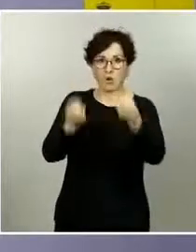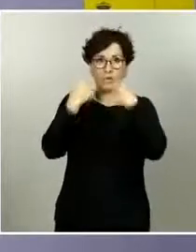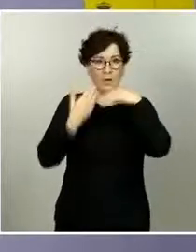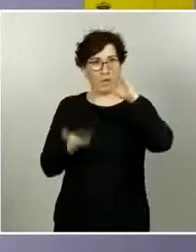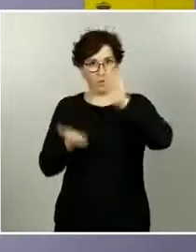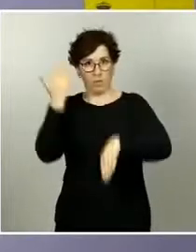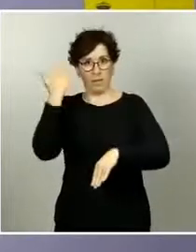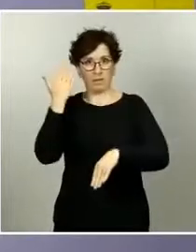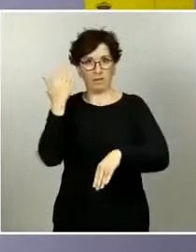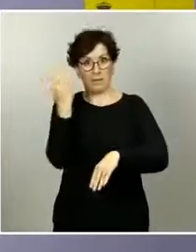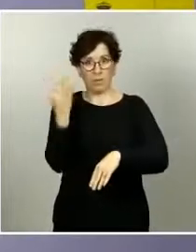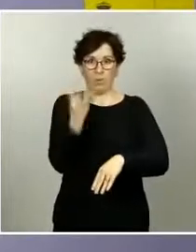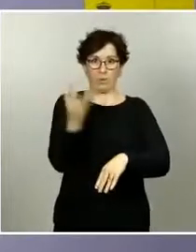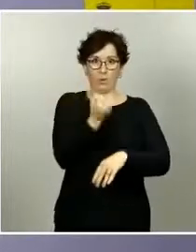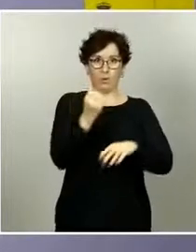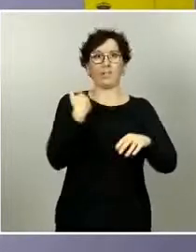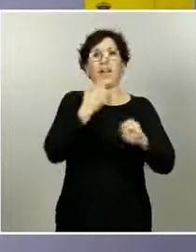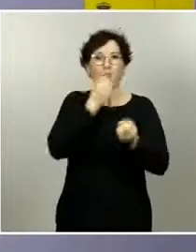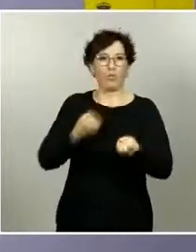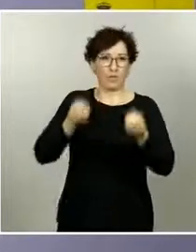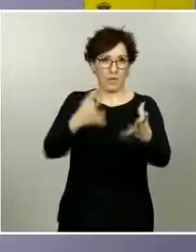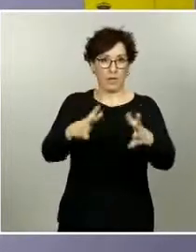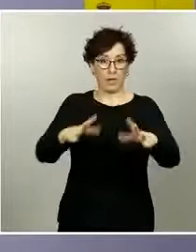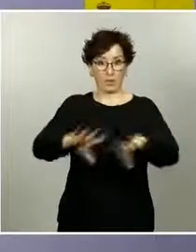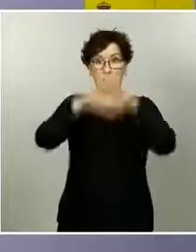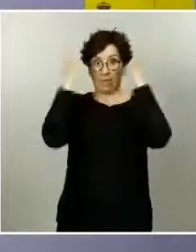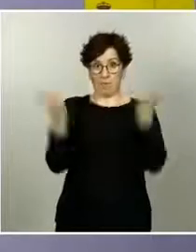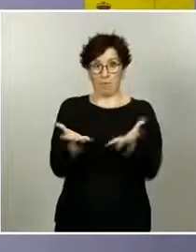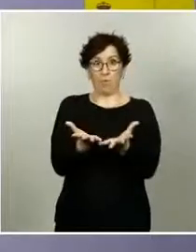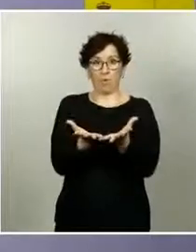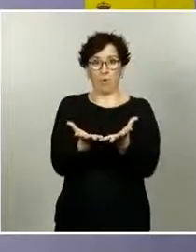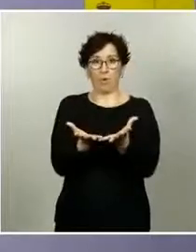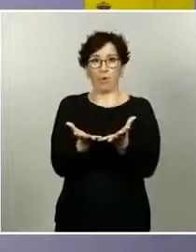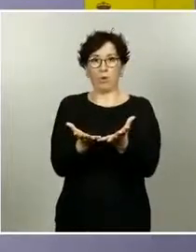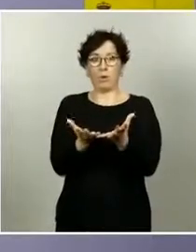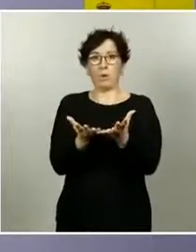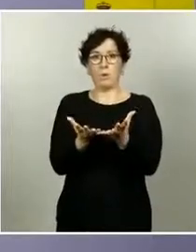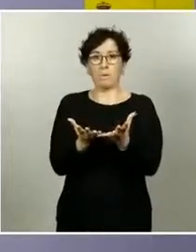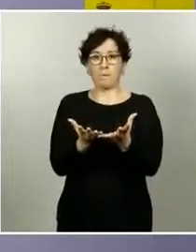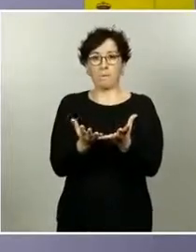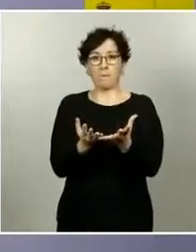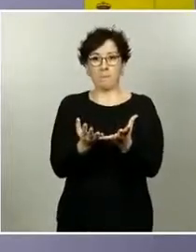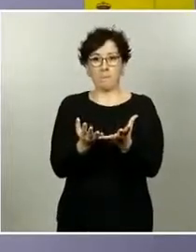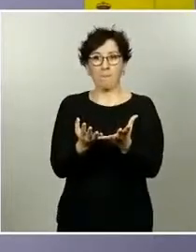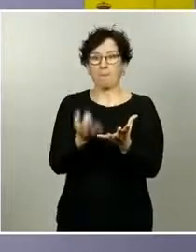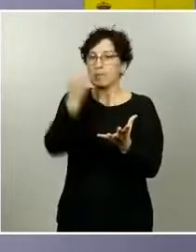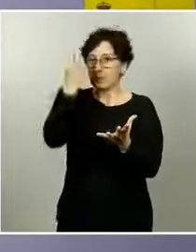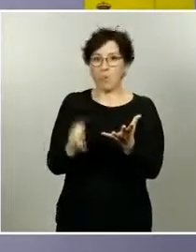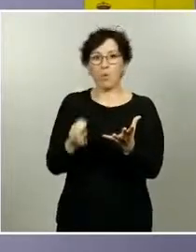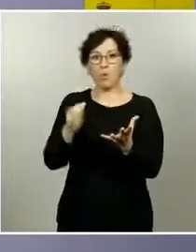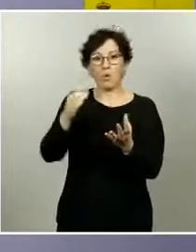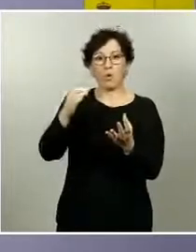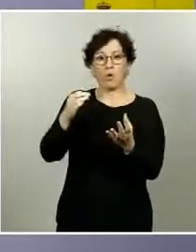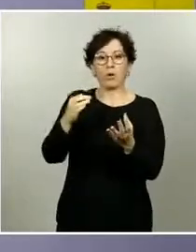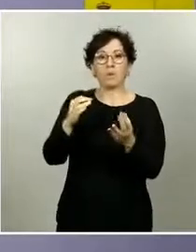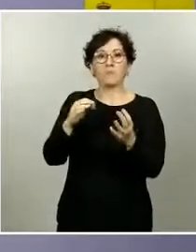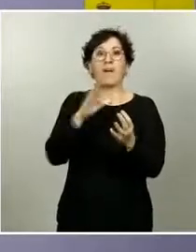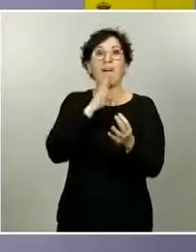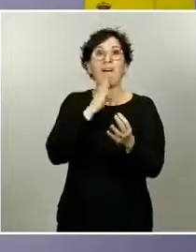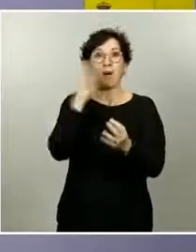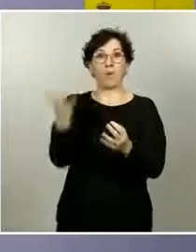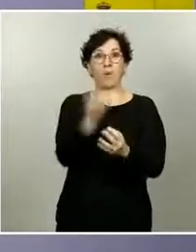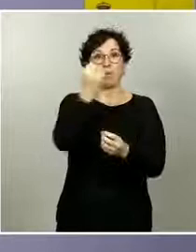en España solo hemos tenido muchísimos más no notificados. Pero si tenemos cuatro millones de casos